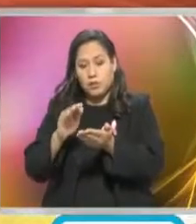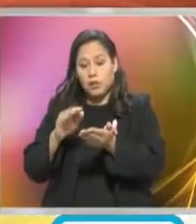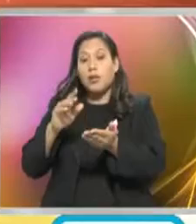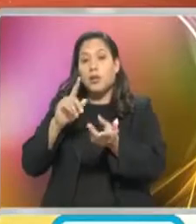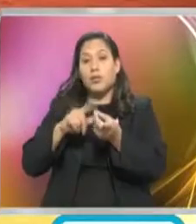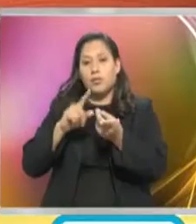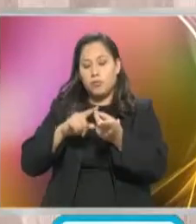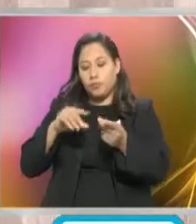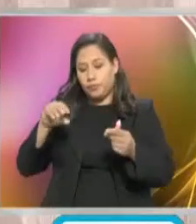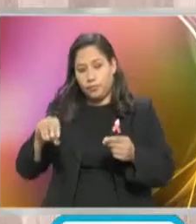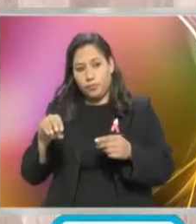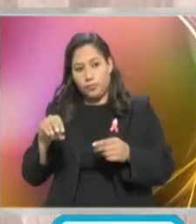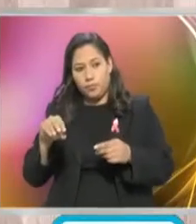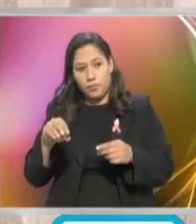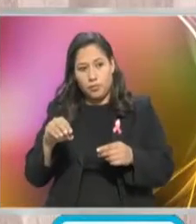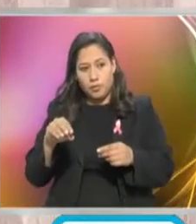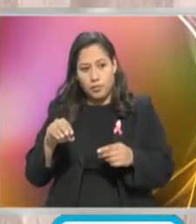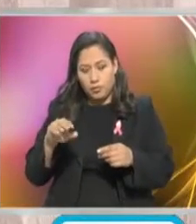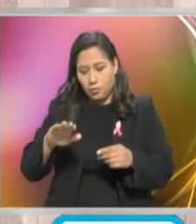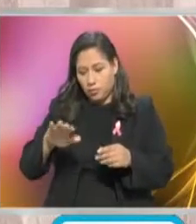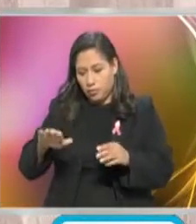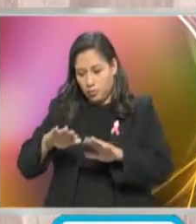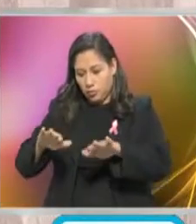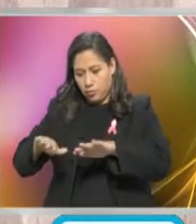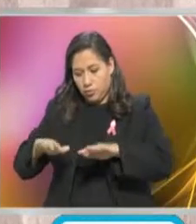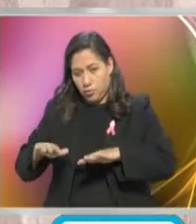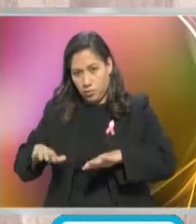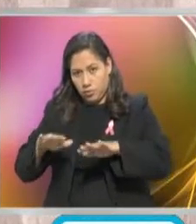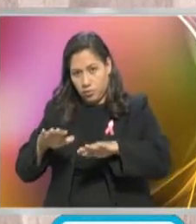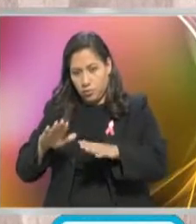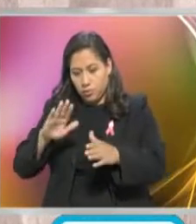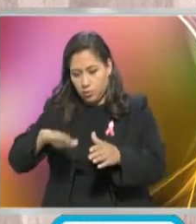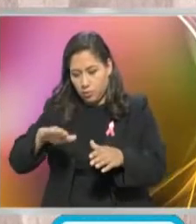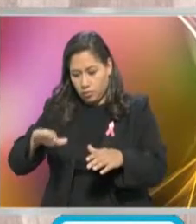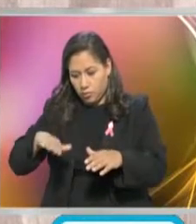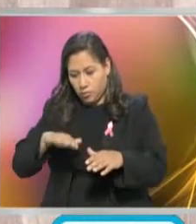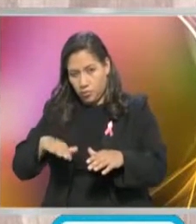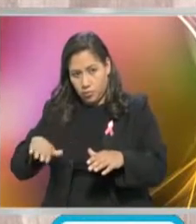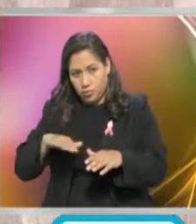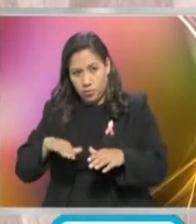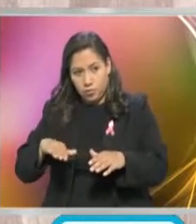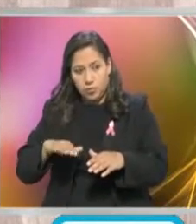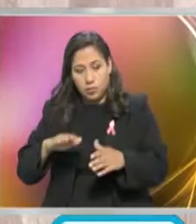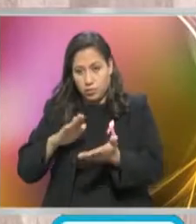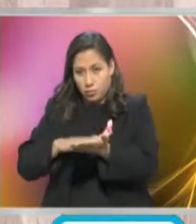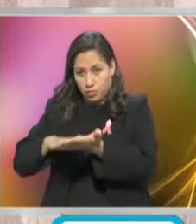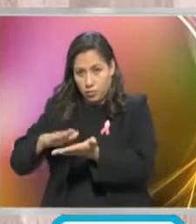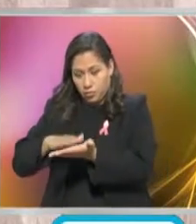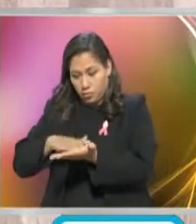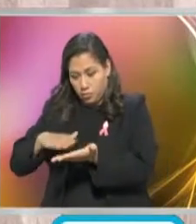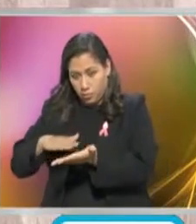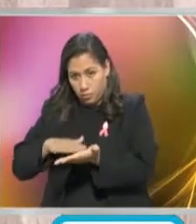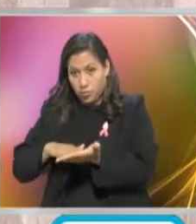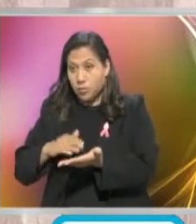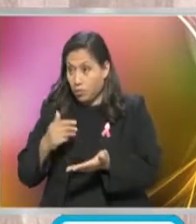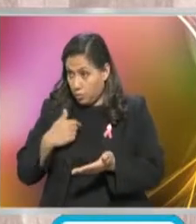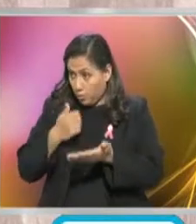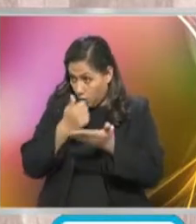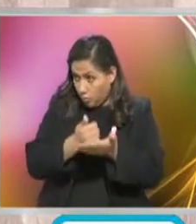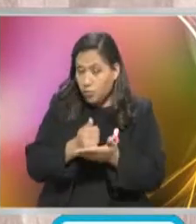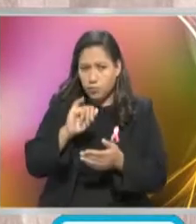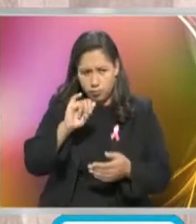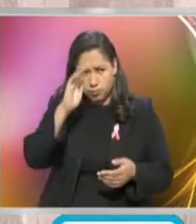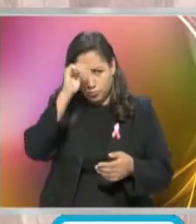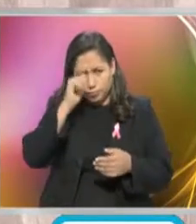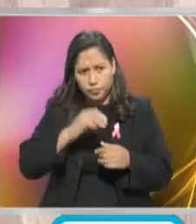¿sí? Y lo vamos a ir apretando, lo extendemos un poco y lo apachorramos un poco, ¿sí? ¿Quieres que te ayude? ¿Quieres hacerlo? Ah, pues sí. Vas,